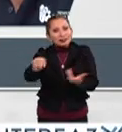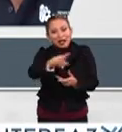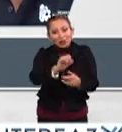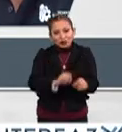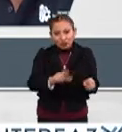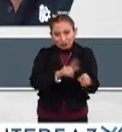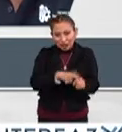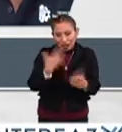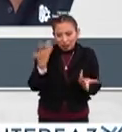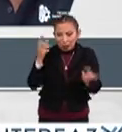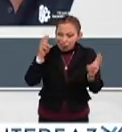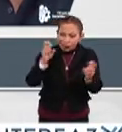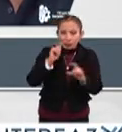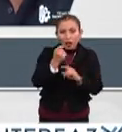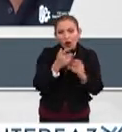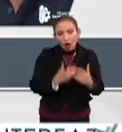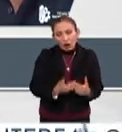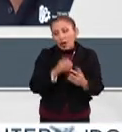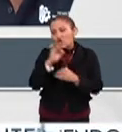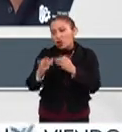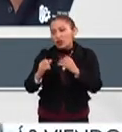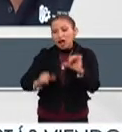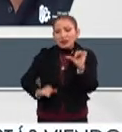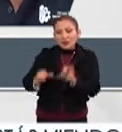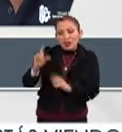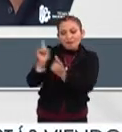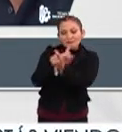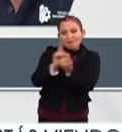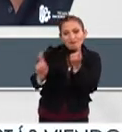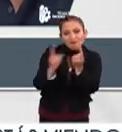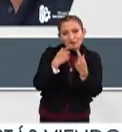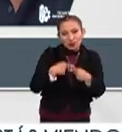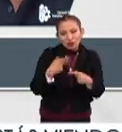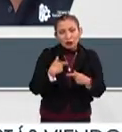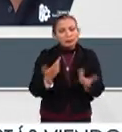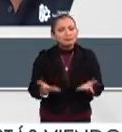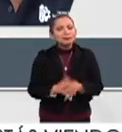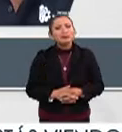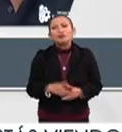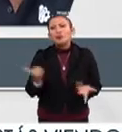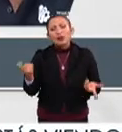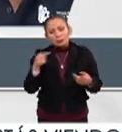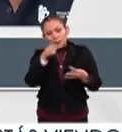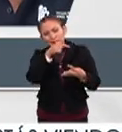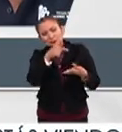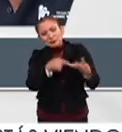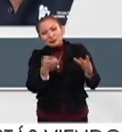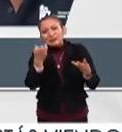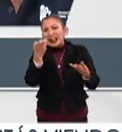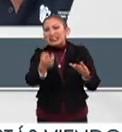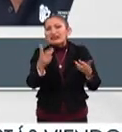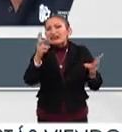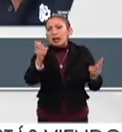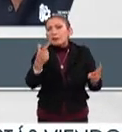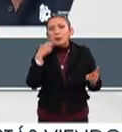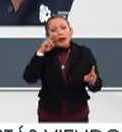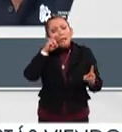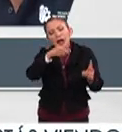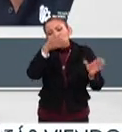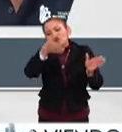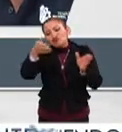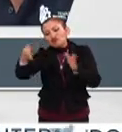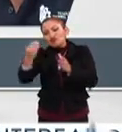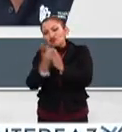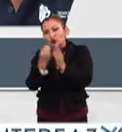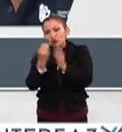la sociedad en términos de tecnología y de todas las dinámicas sociales. ¿Qué aspectos de este tema vamos a poder ver